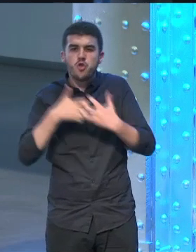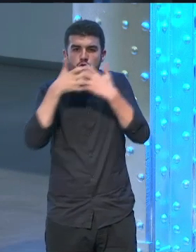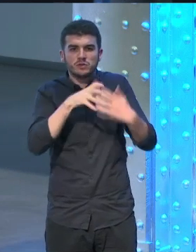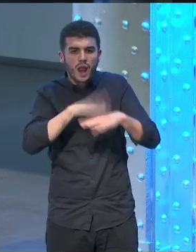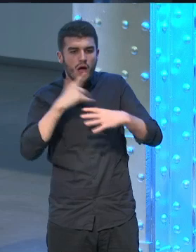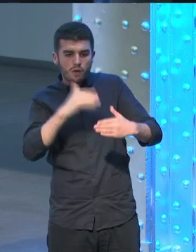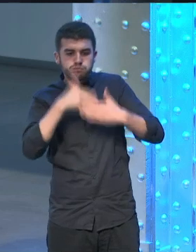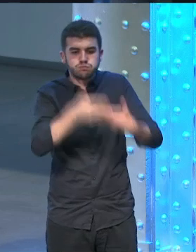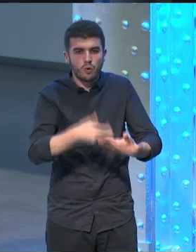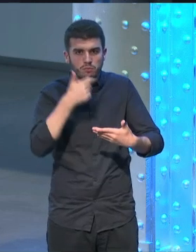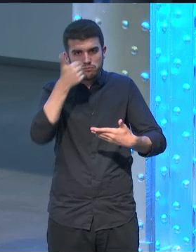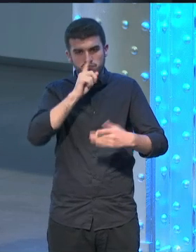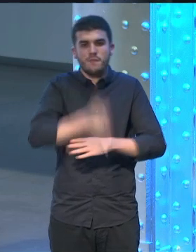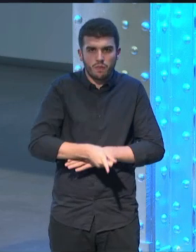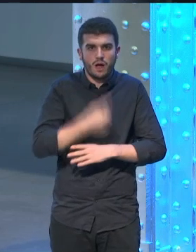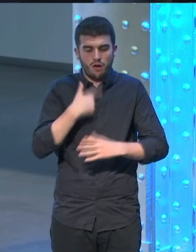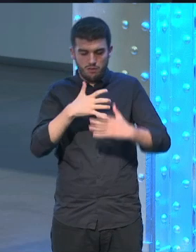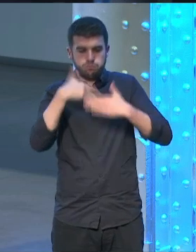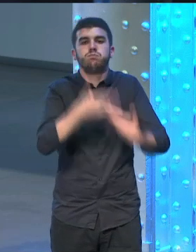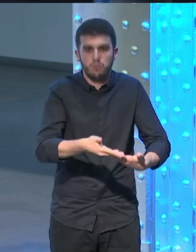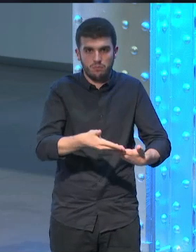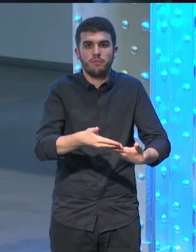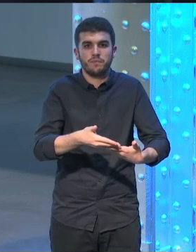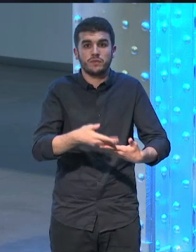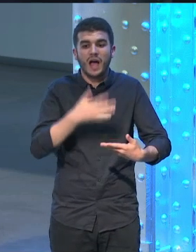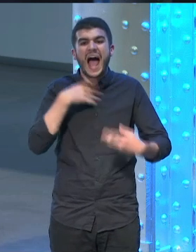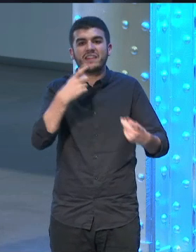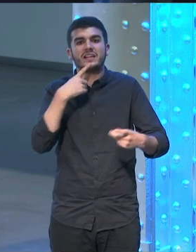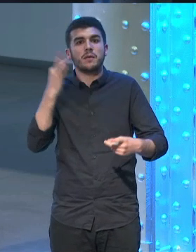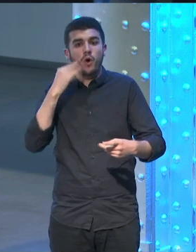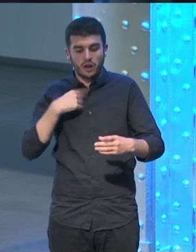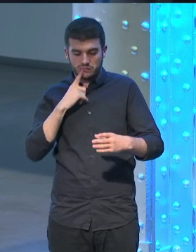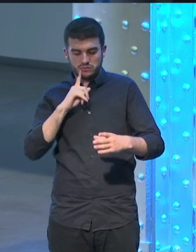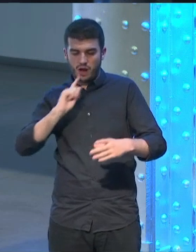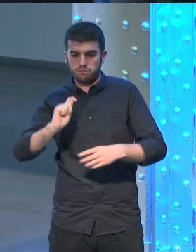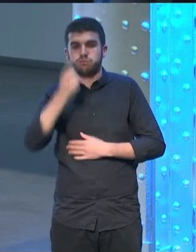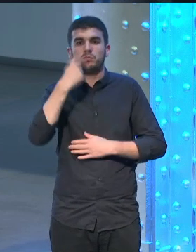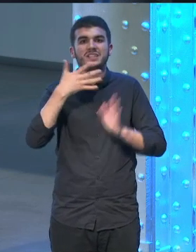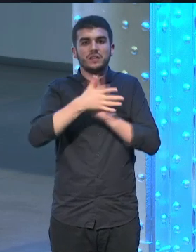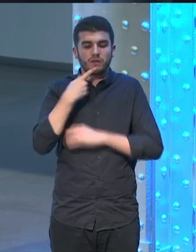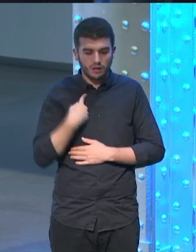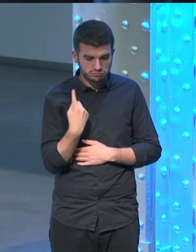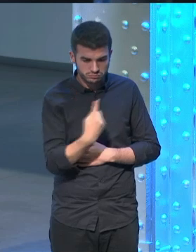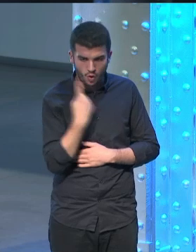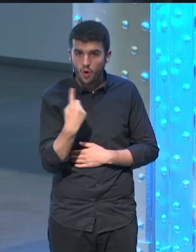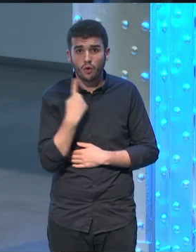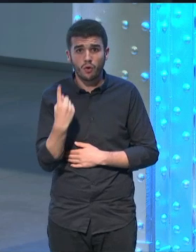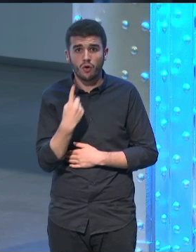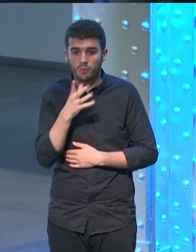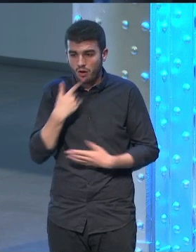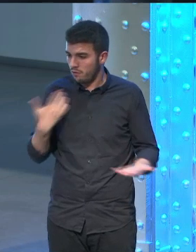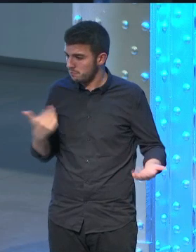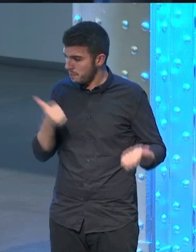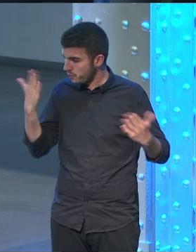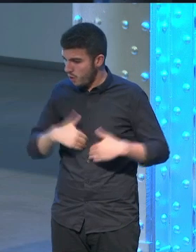acceden a cargos públicos y privados y logran conseguirlo, se encuentran con un vacío de soledad, porque se encuentran